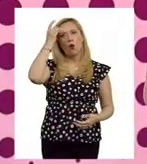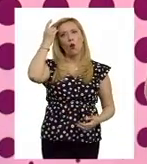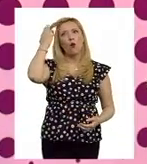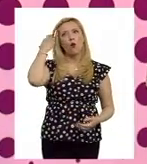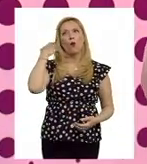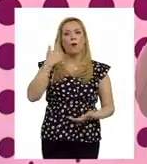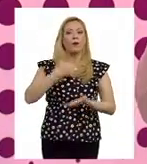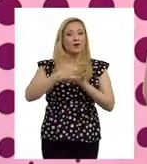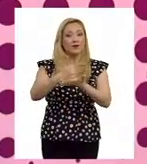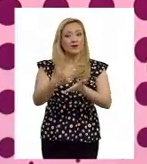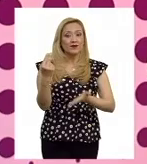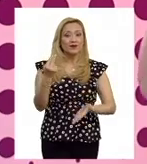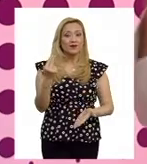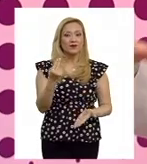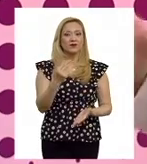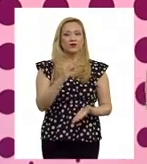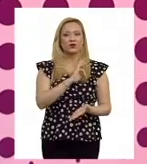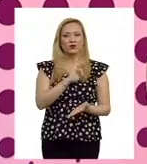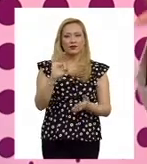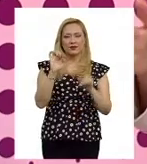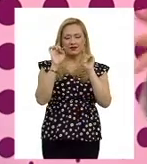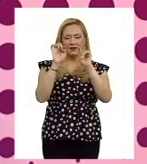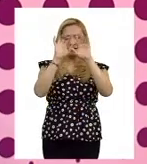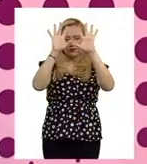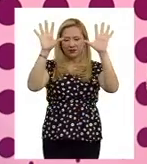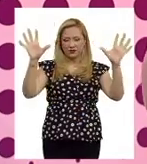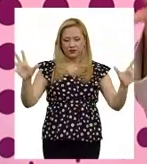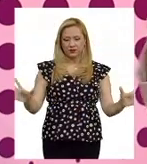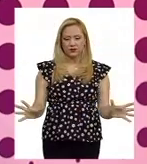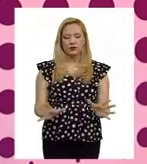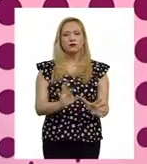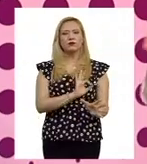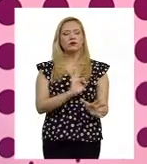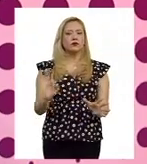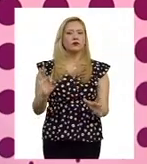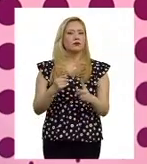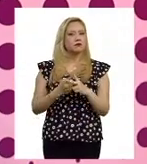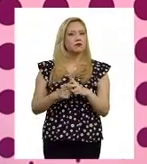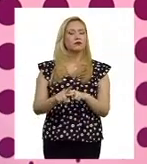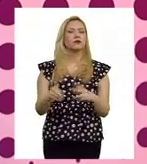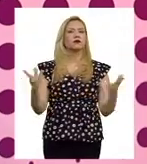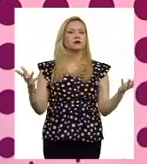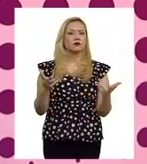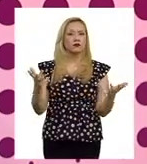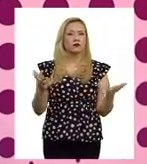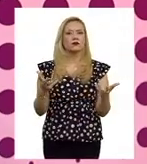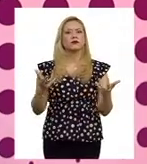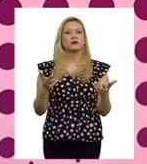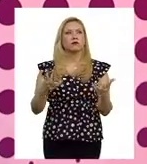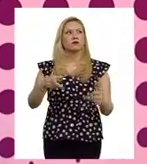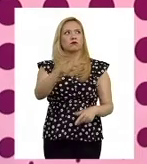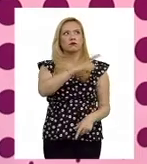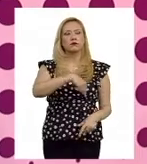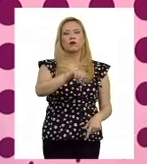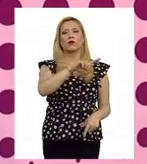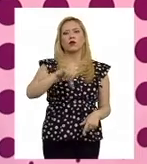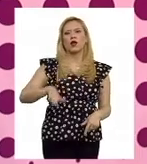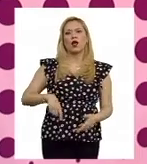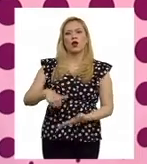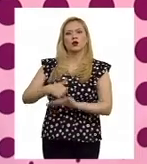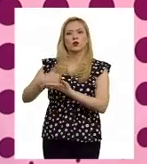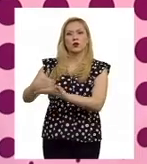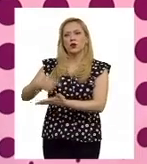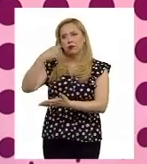que por ahí dejaría como un marco muy grande en que podrían empezar a hacer unas políticas de mitigación y